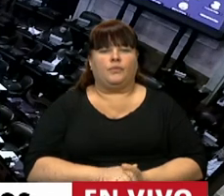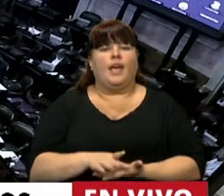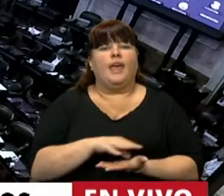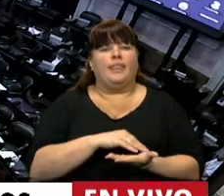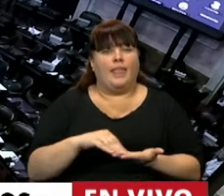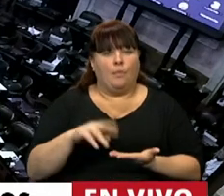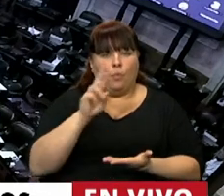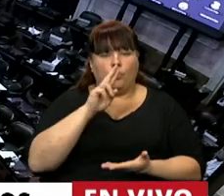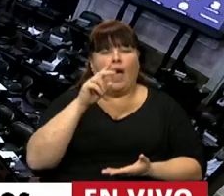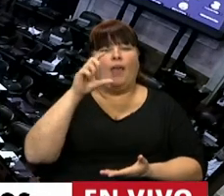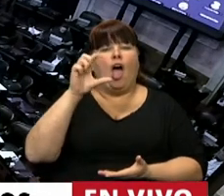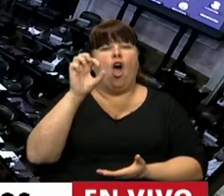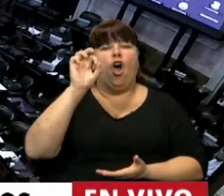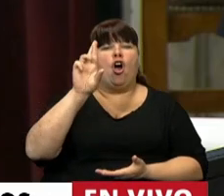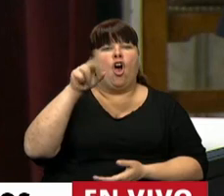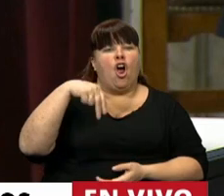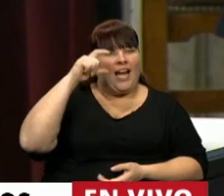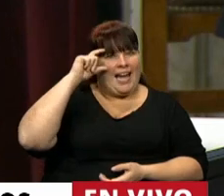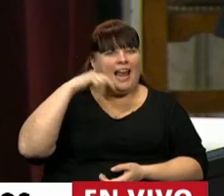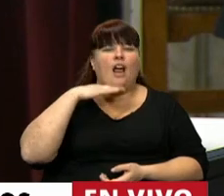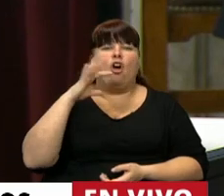diputada virginia cornejo